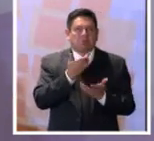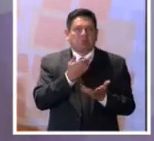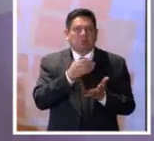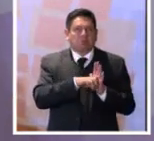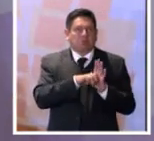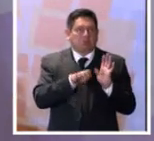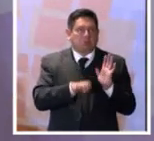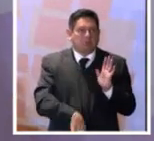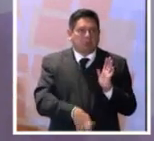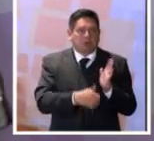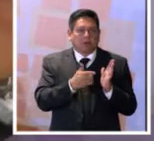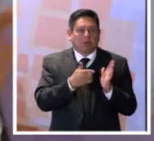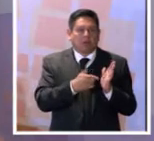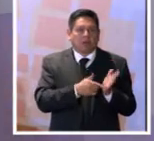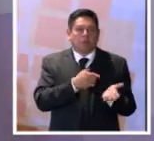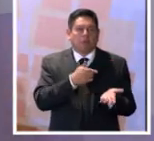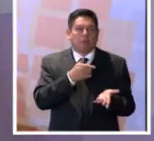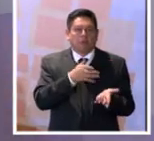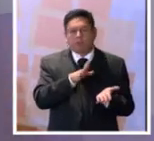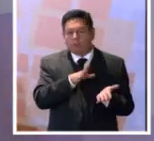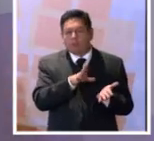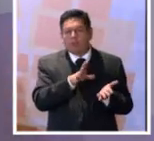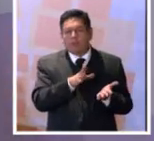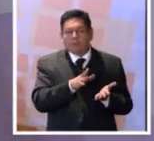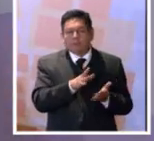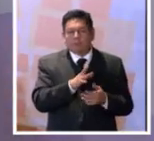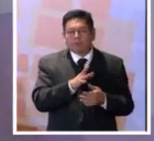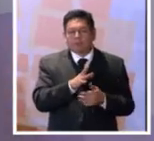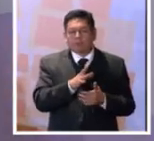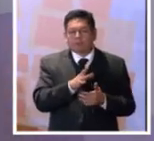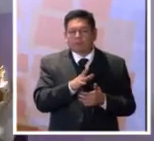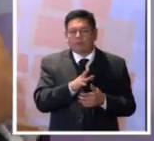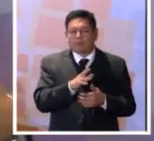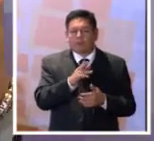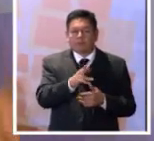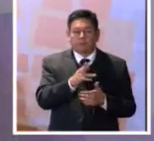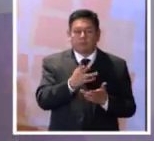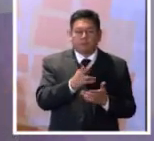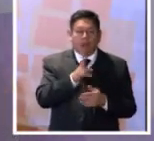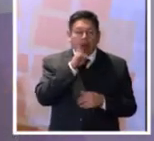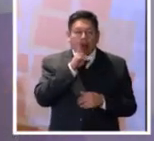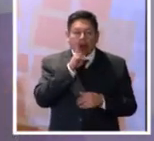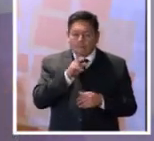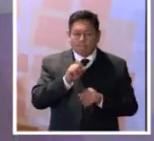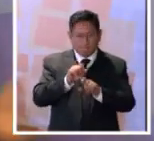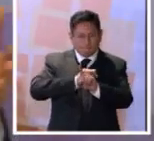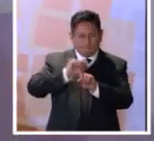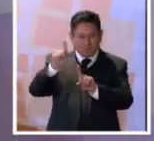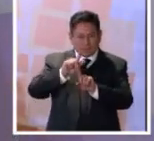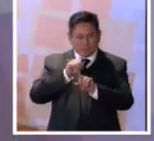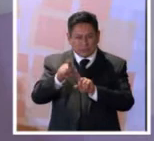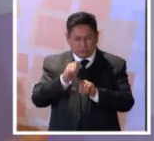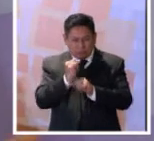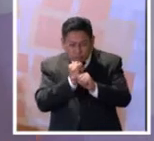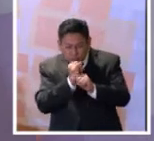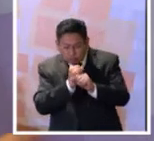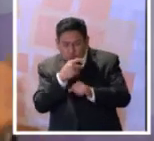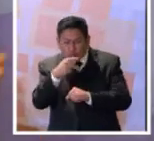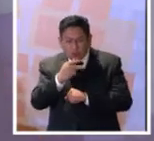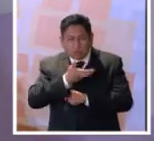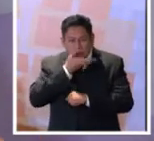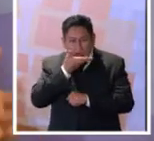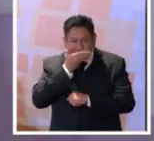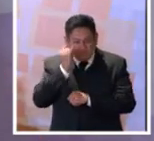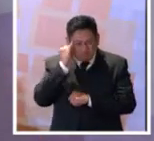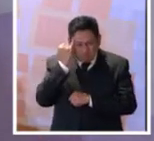ejemplo, a la vista el peritaje antropológico como un instrumento que